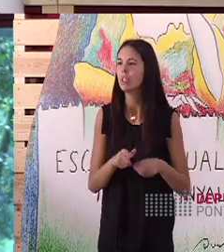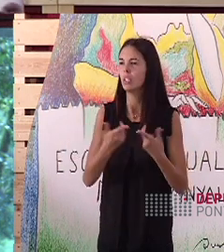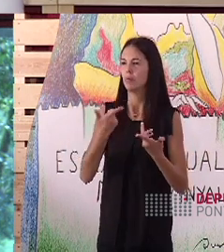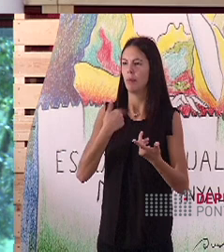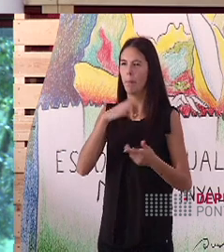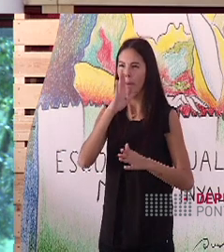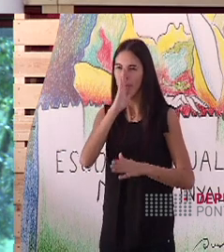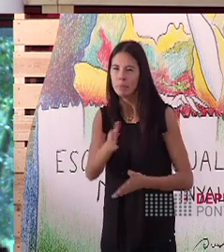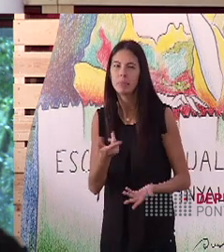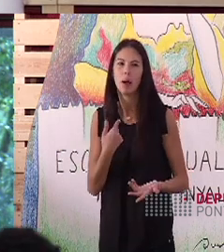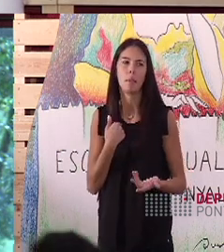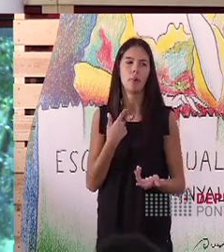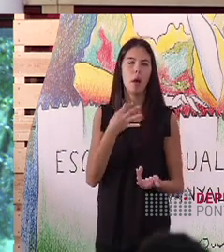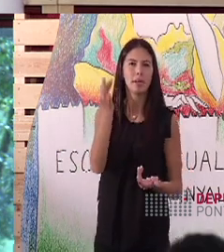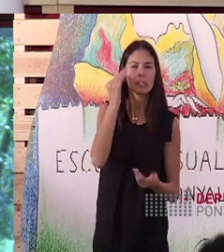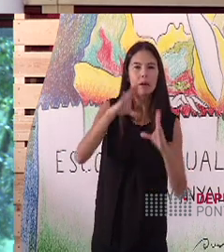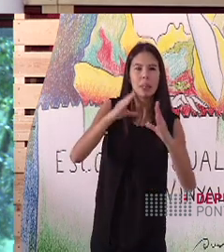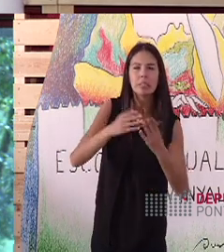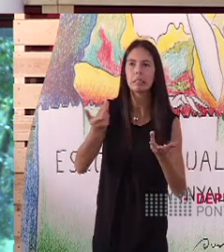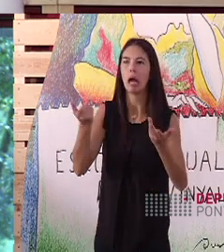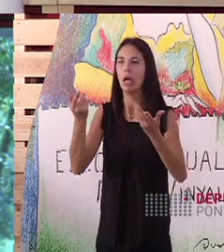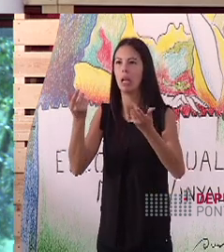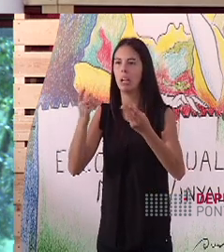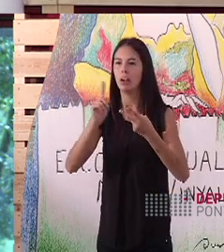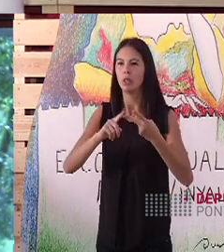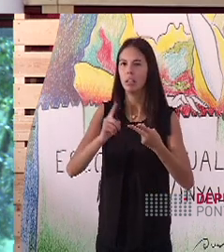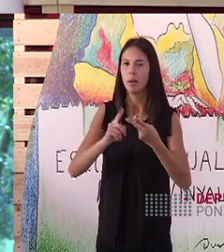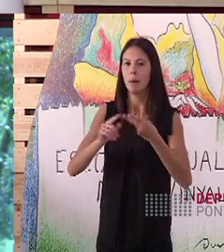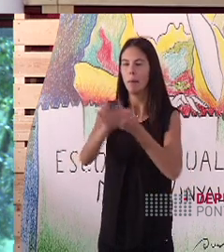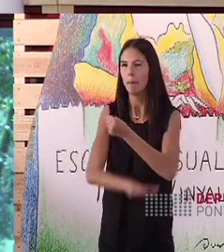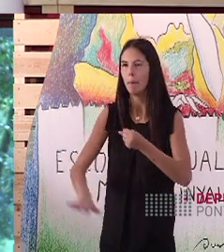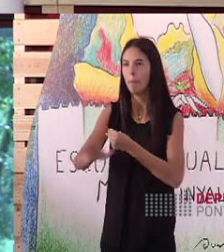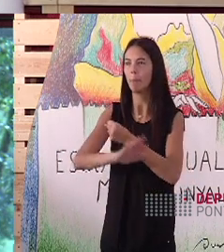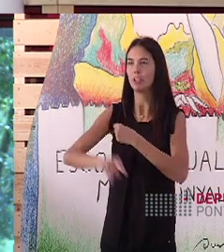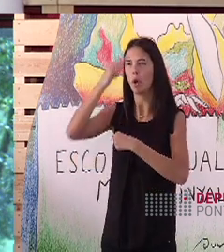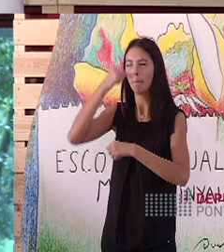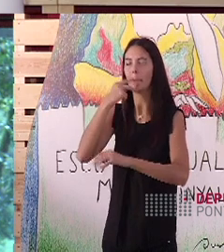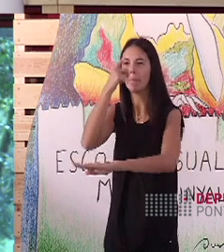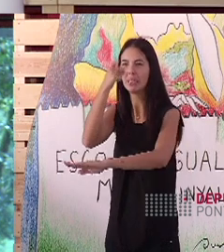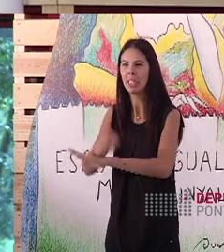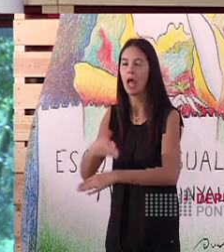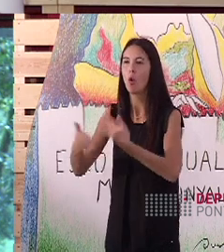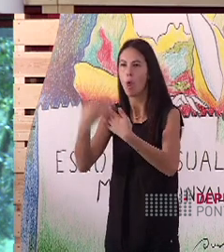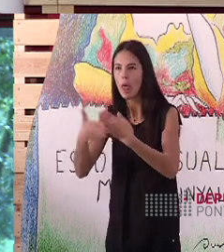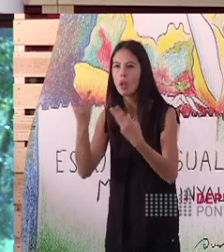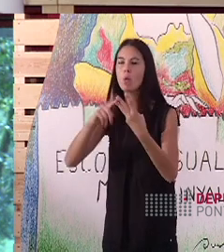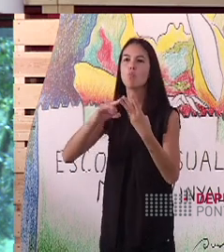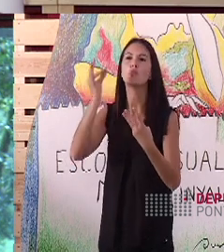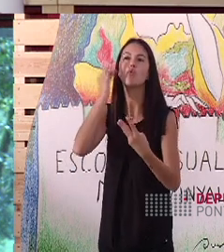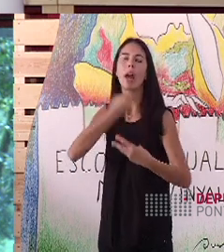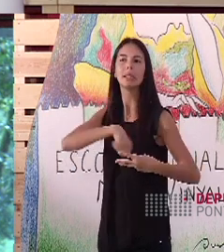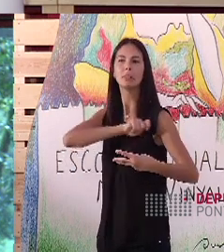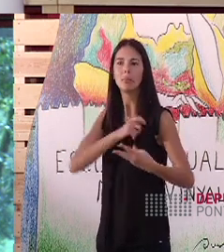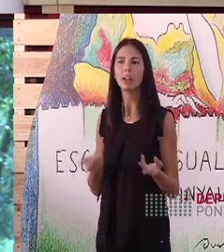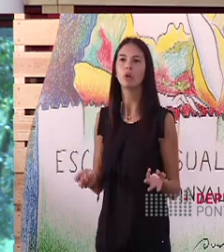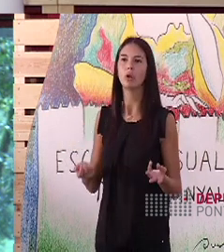feministas, Interculturalidad, feminismo e educación, Fundamentos del patriarcado moderno, Jean-Jacques Rousseau, Las mujeres españolas,